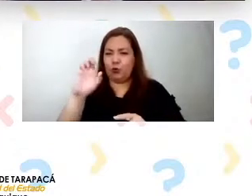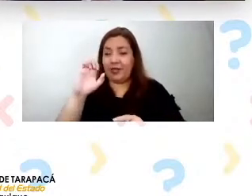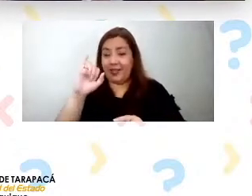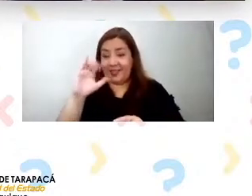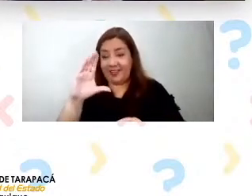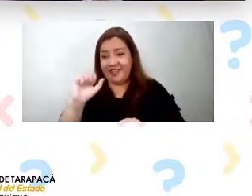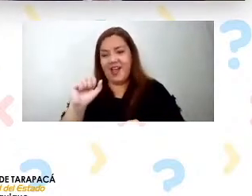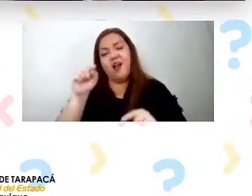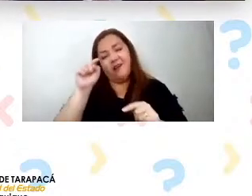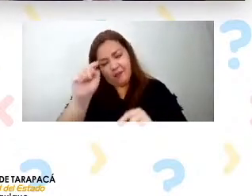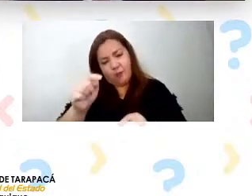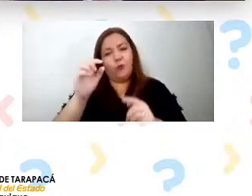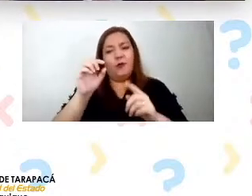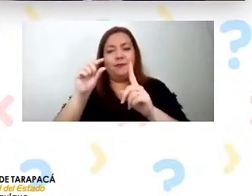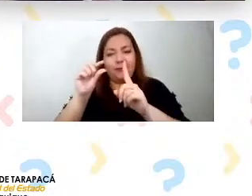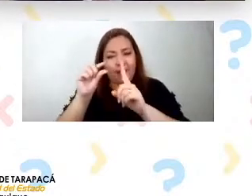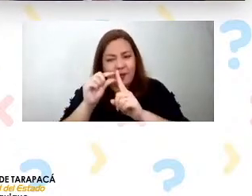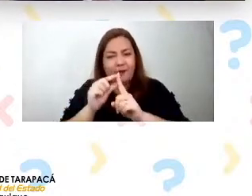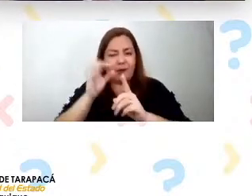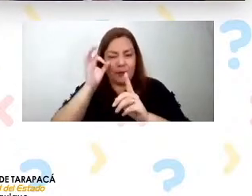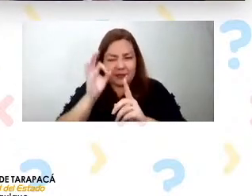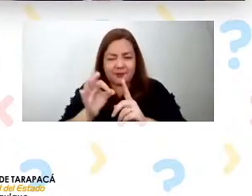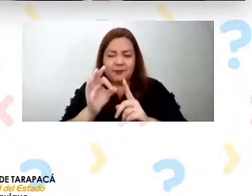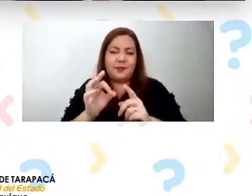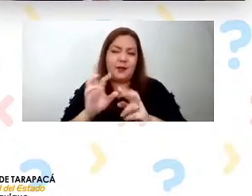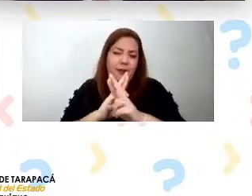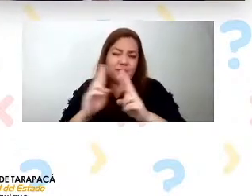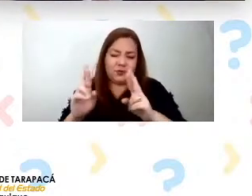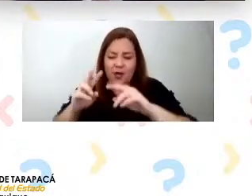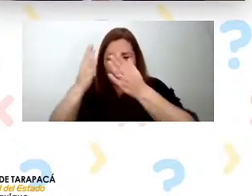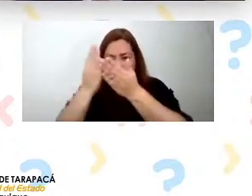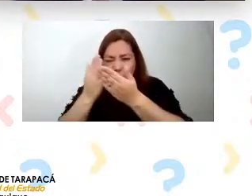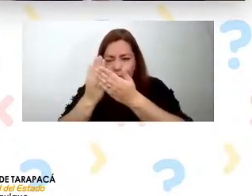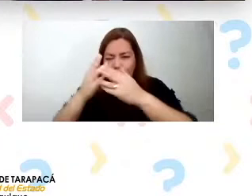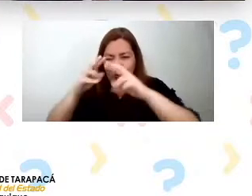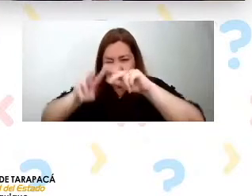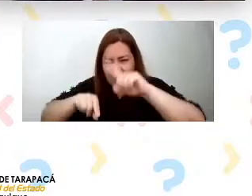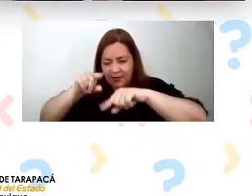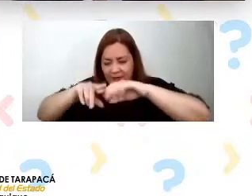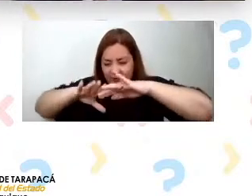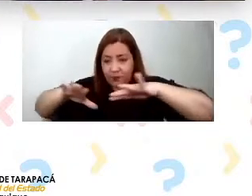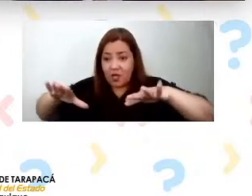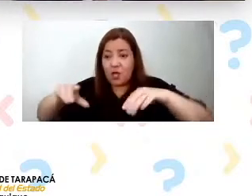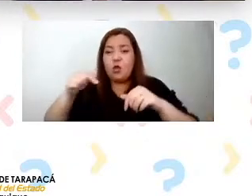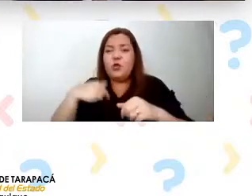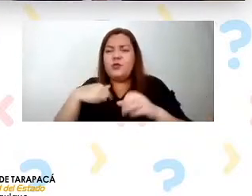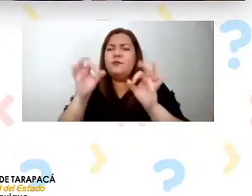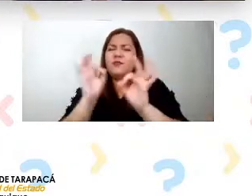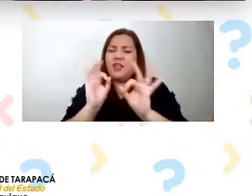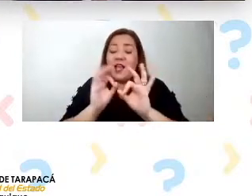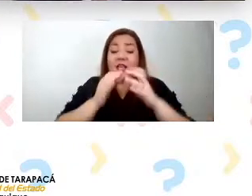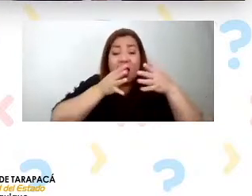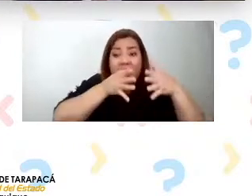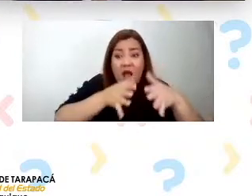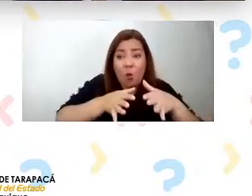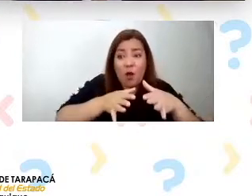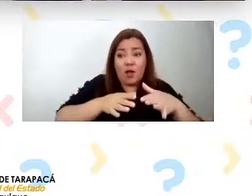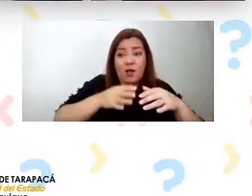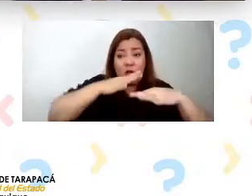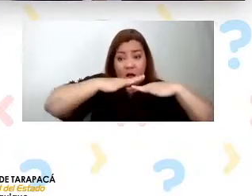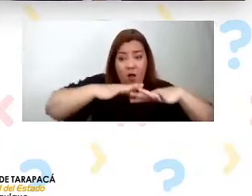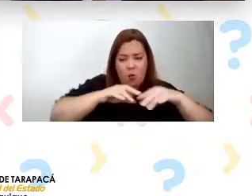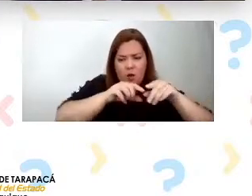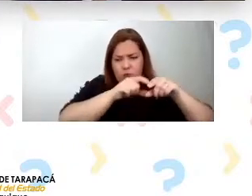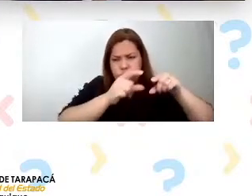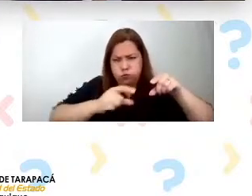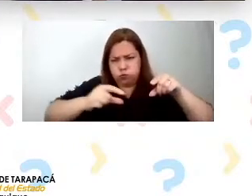a la geología, es aquella, ¿no es cierto?, en que sus aguas salen del continente. Y en ese caso está la quebrada de